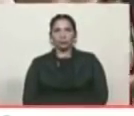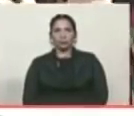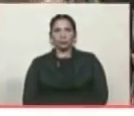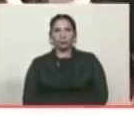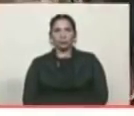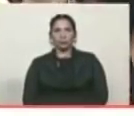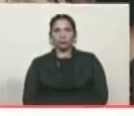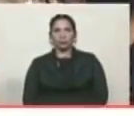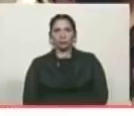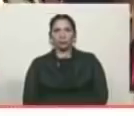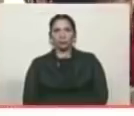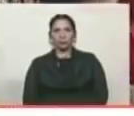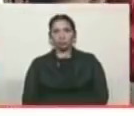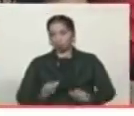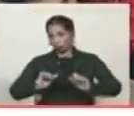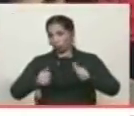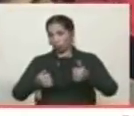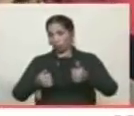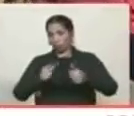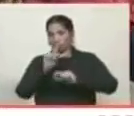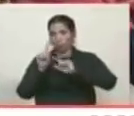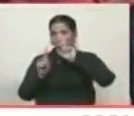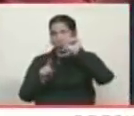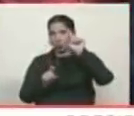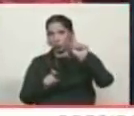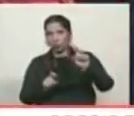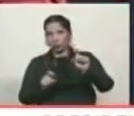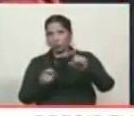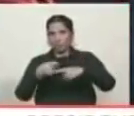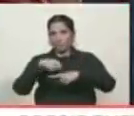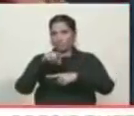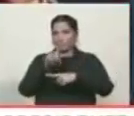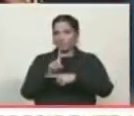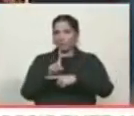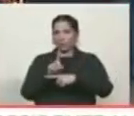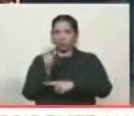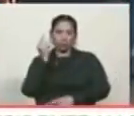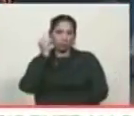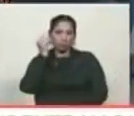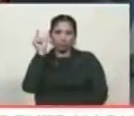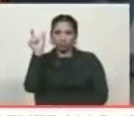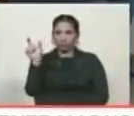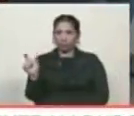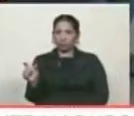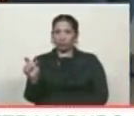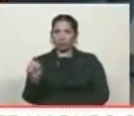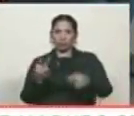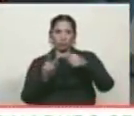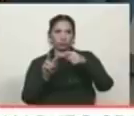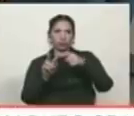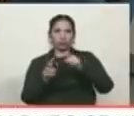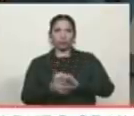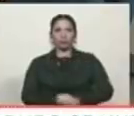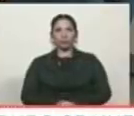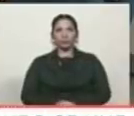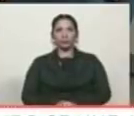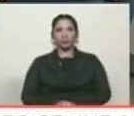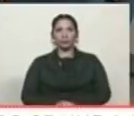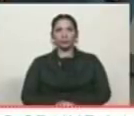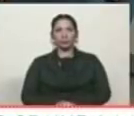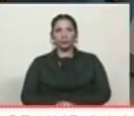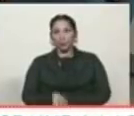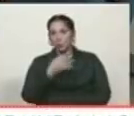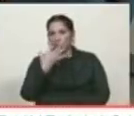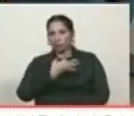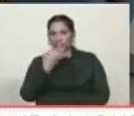Buenas tardes, iniciamos la ronda de preguntas y la primera la efectúa María Jiménez por Venezolana de Televisión.